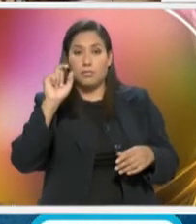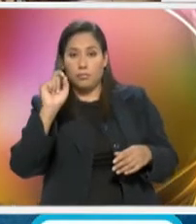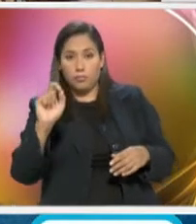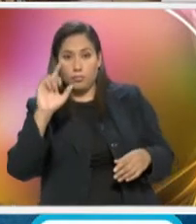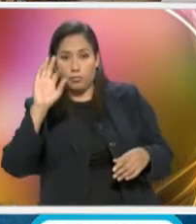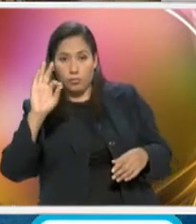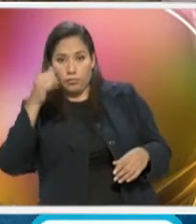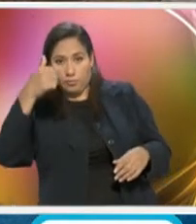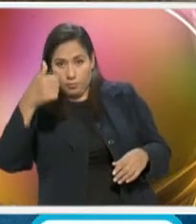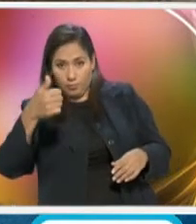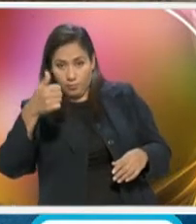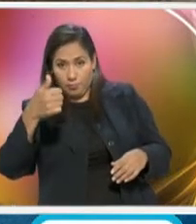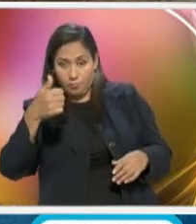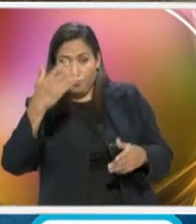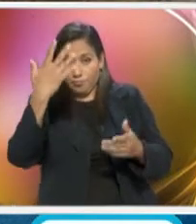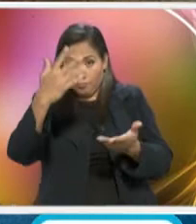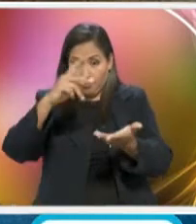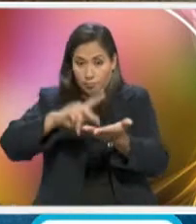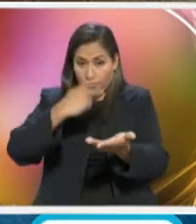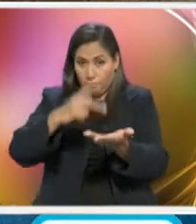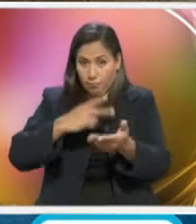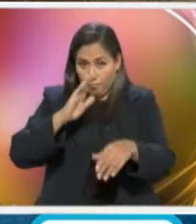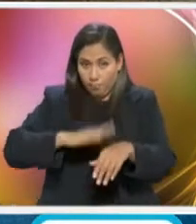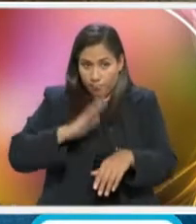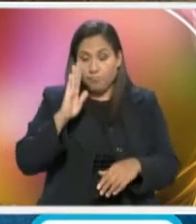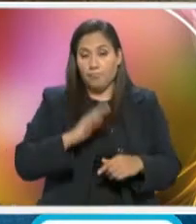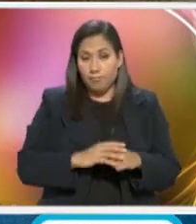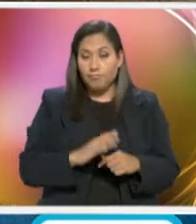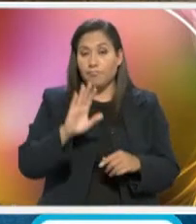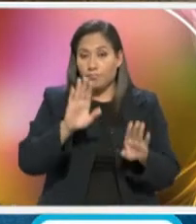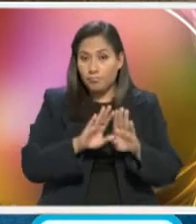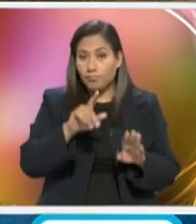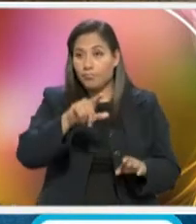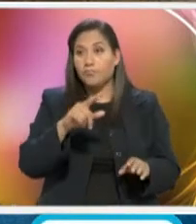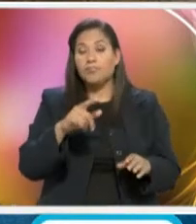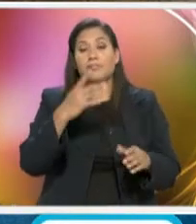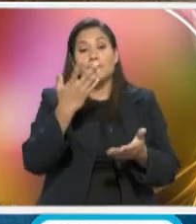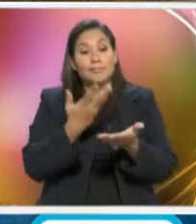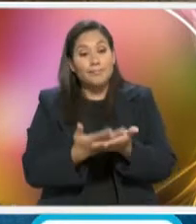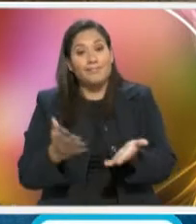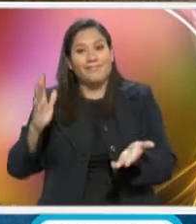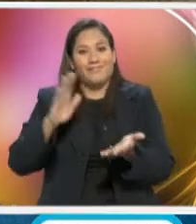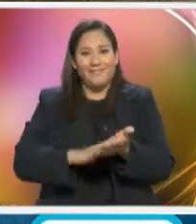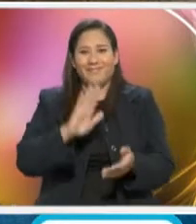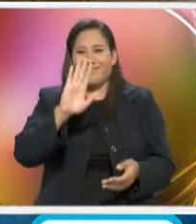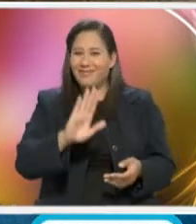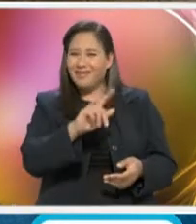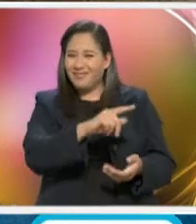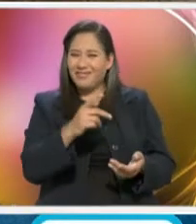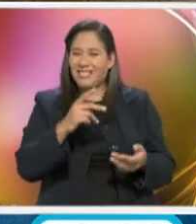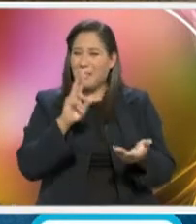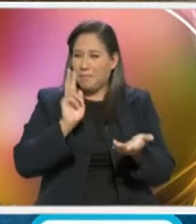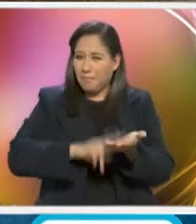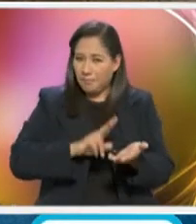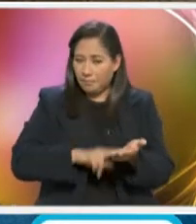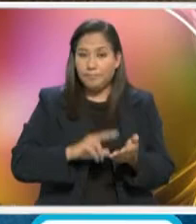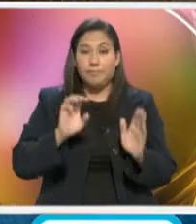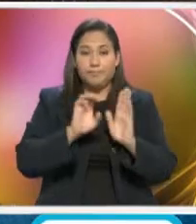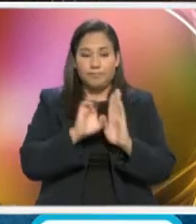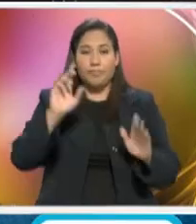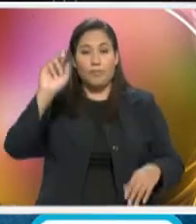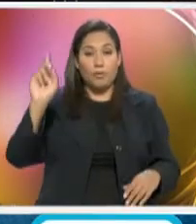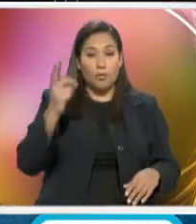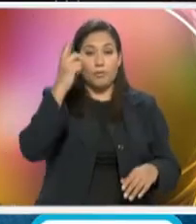5.46. 5 veces y fracciones. Exacto. ¿no? Ha quintuplicado prácticamente su valor, ¿no? Sí. El dólar en